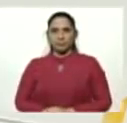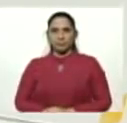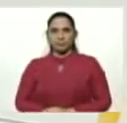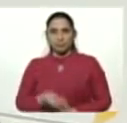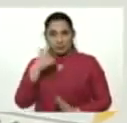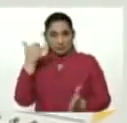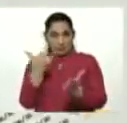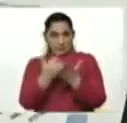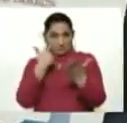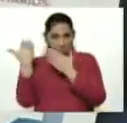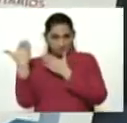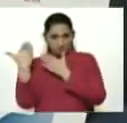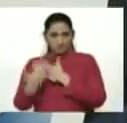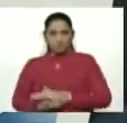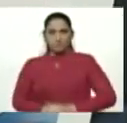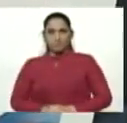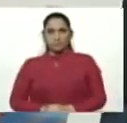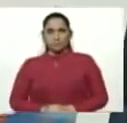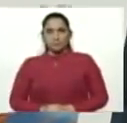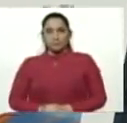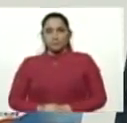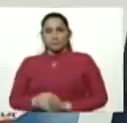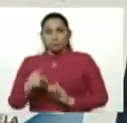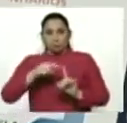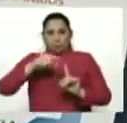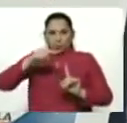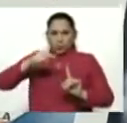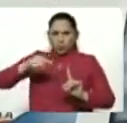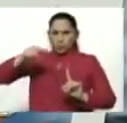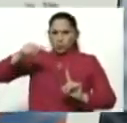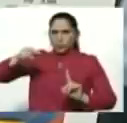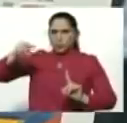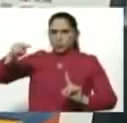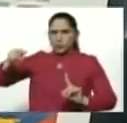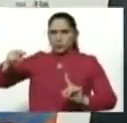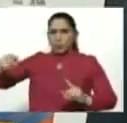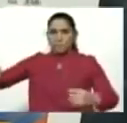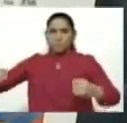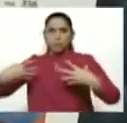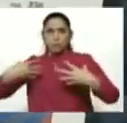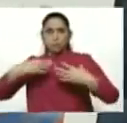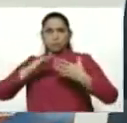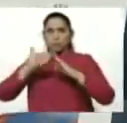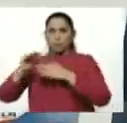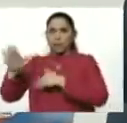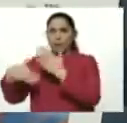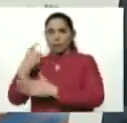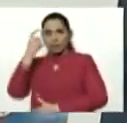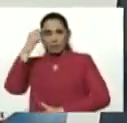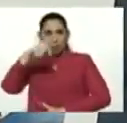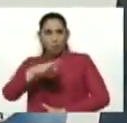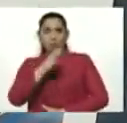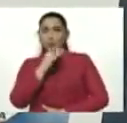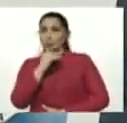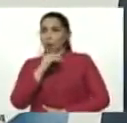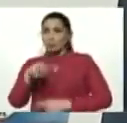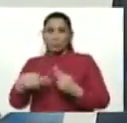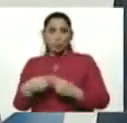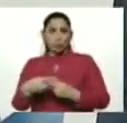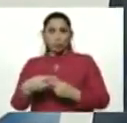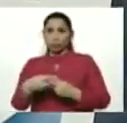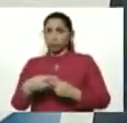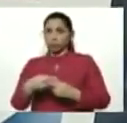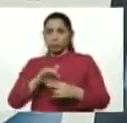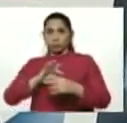Fíjense ustedes. Esta es la curva de los casos comunitarios al día de hoy. Hoy no tenemos ningún caso